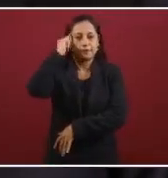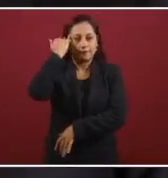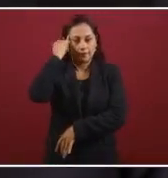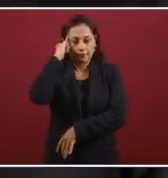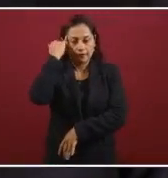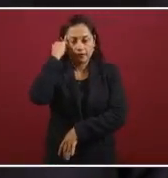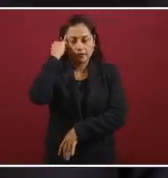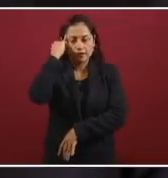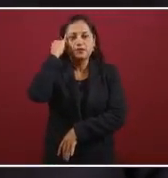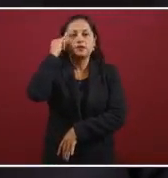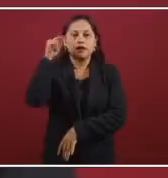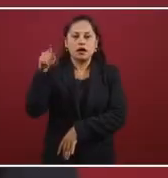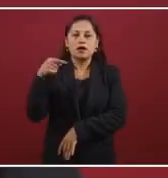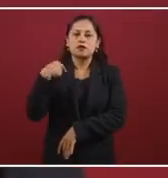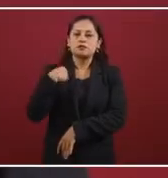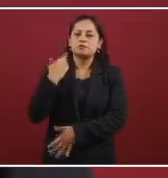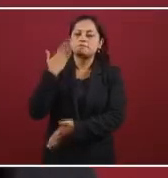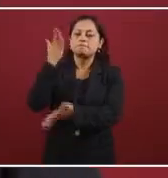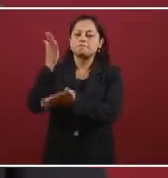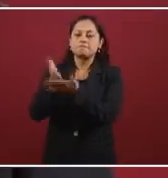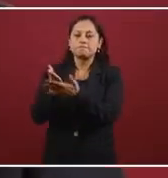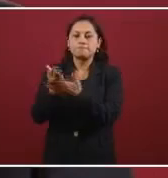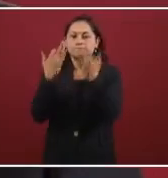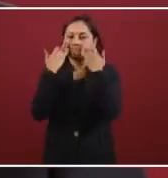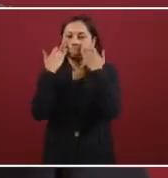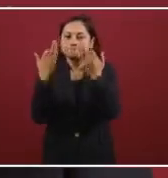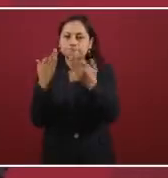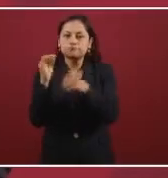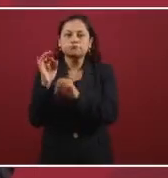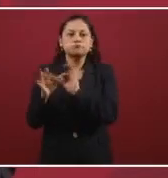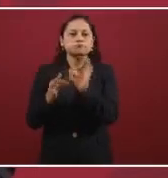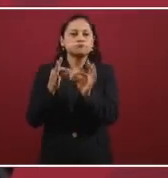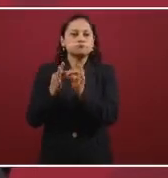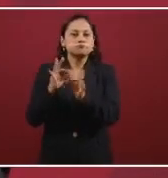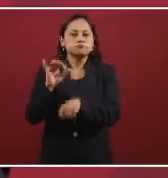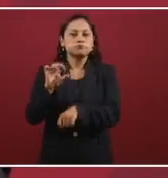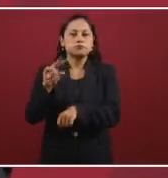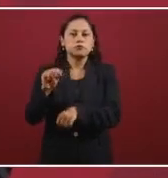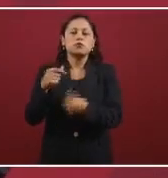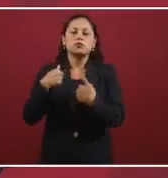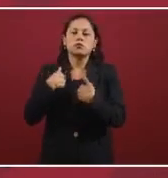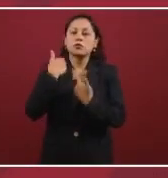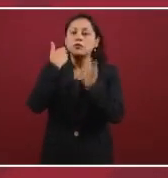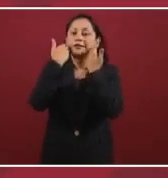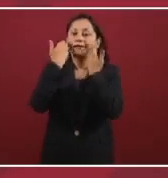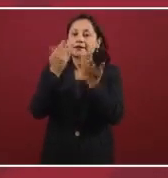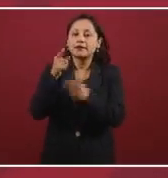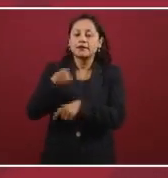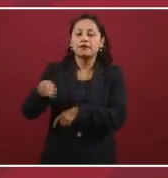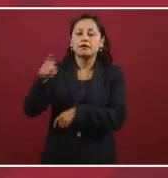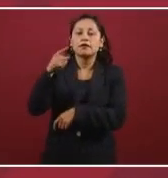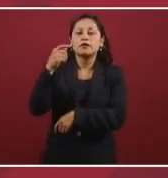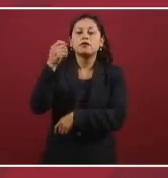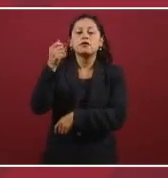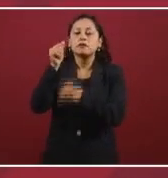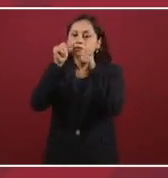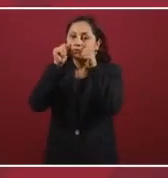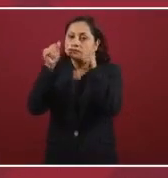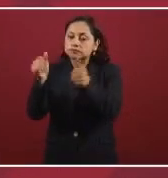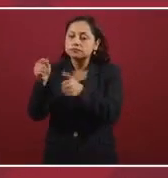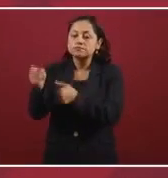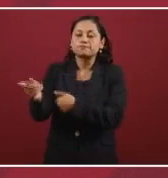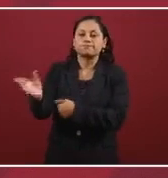está dando prioridad, atención especial, pero quiero escuchar sus puntos de vista y recoger también